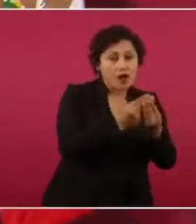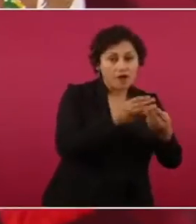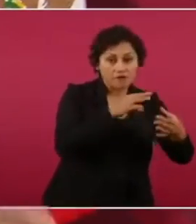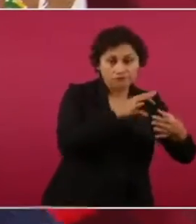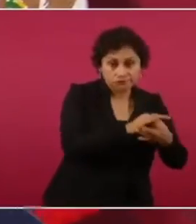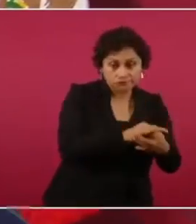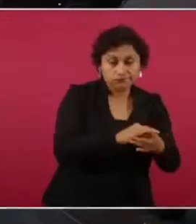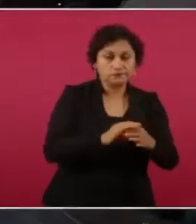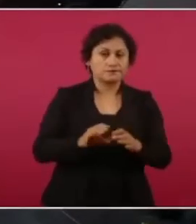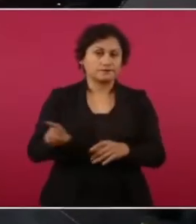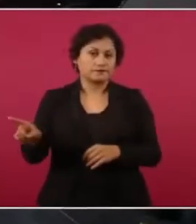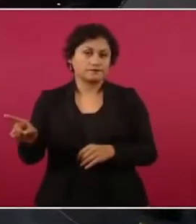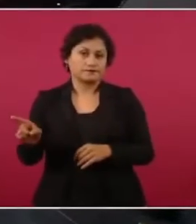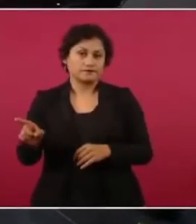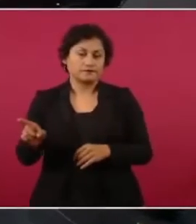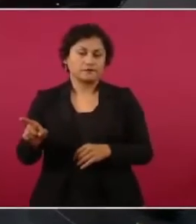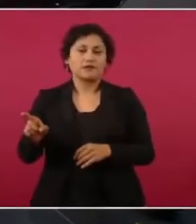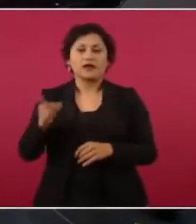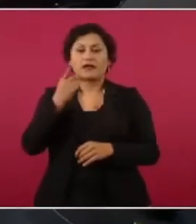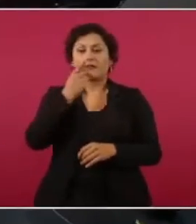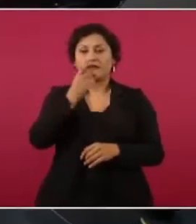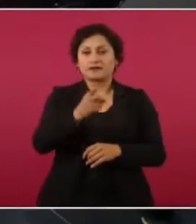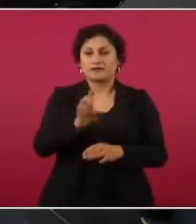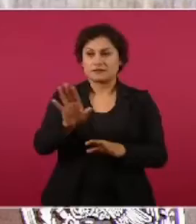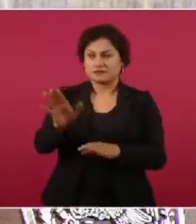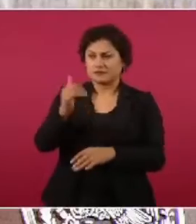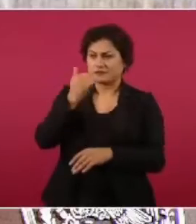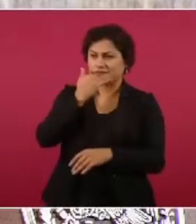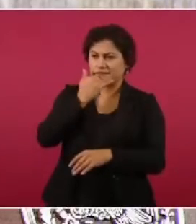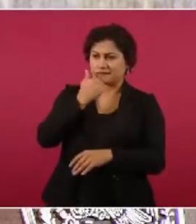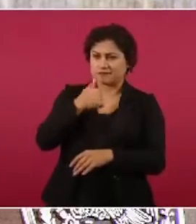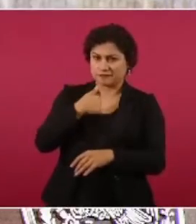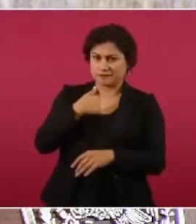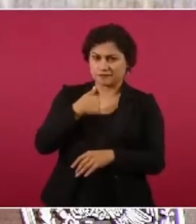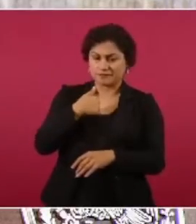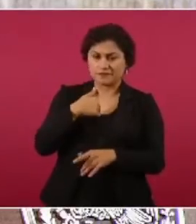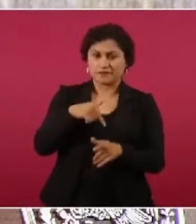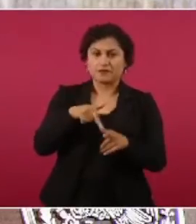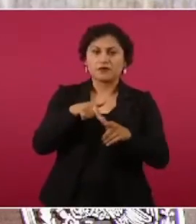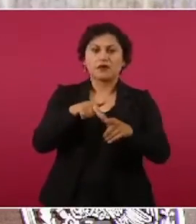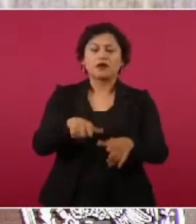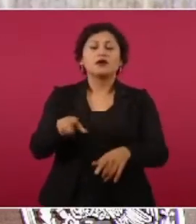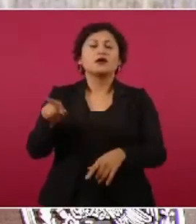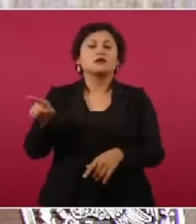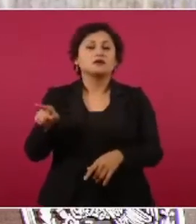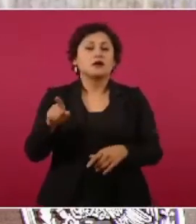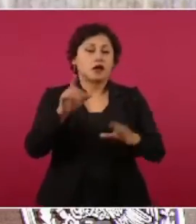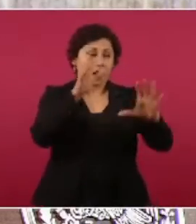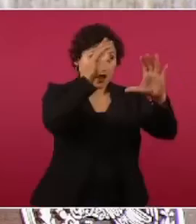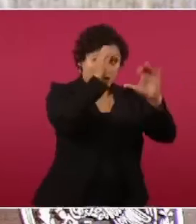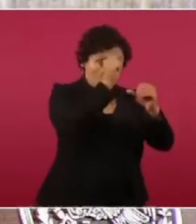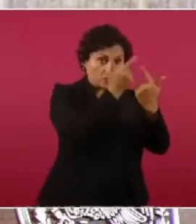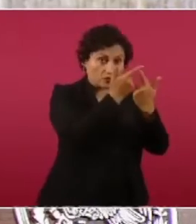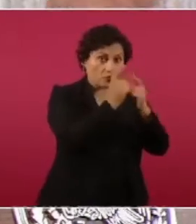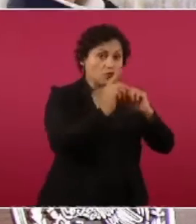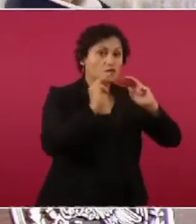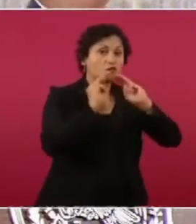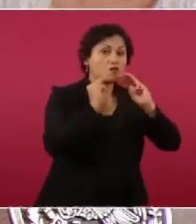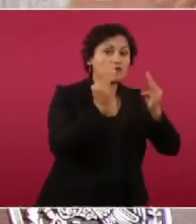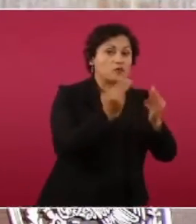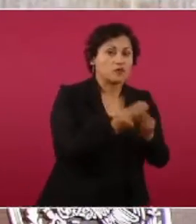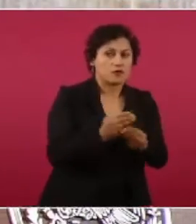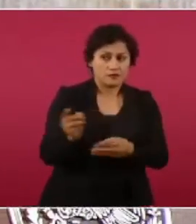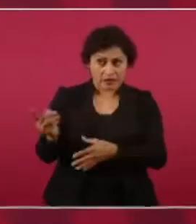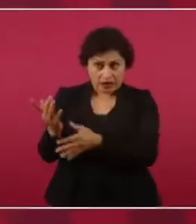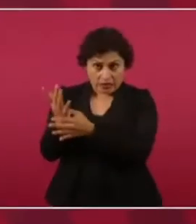es que ha tenido algunas acciones. Permíteme, acuerdos con el narcotráfico, es